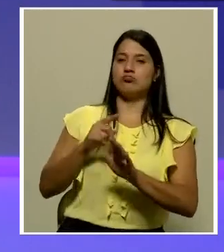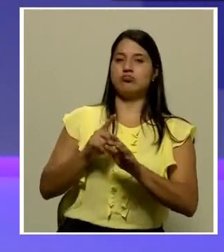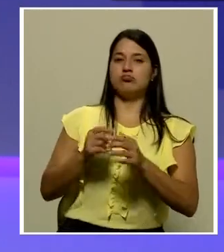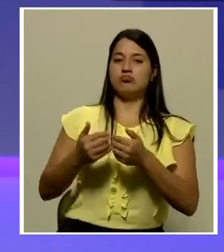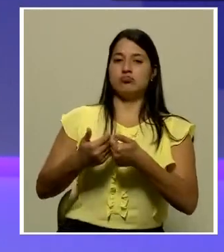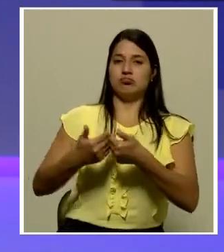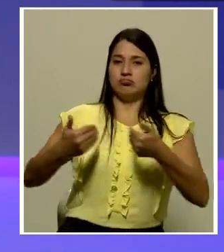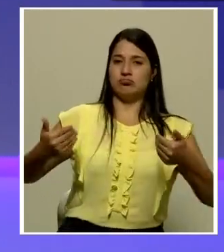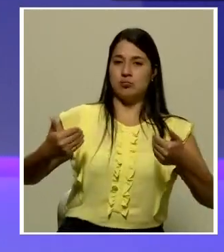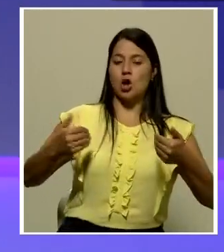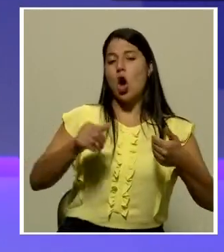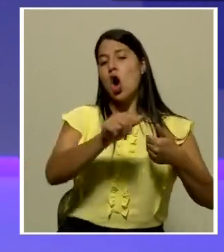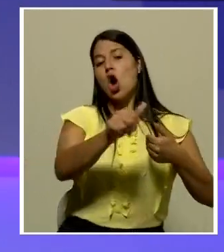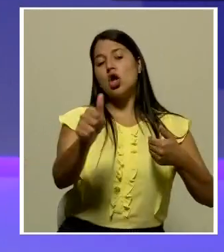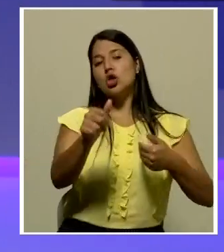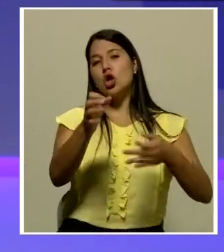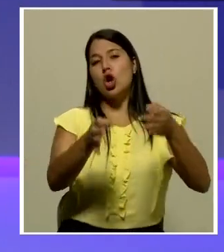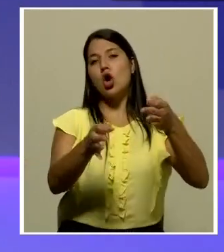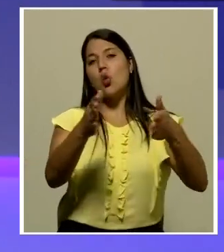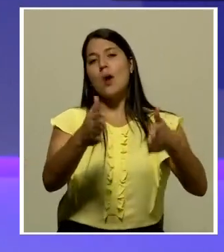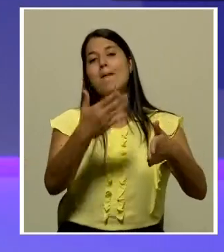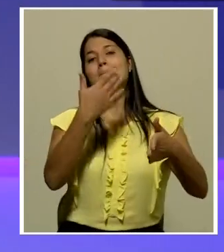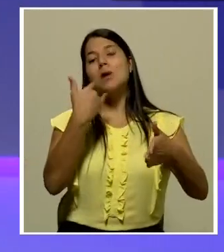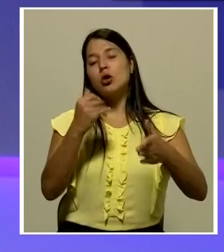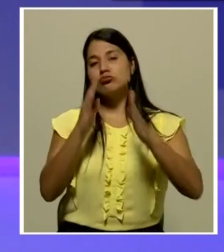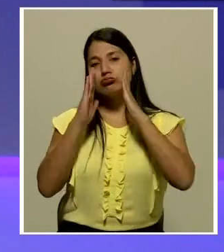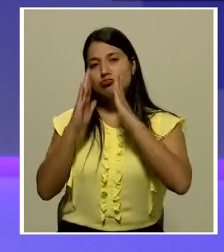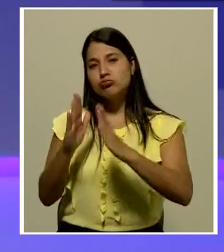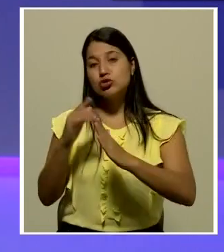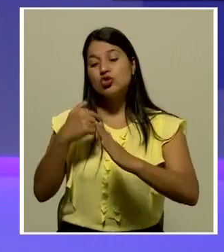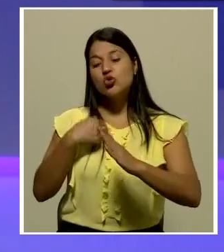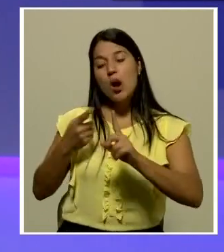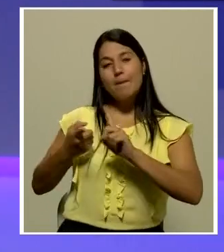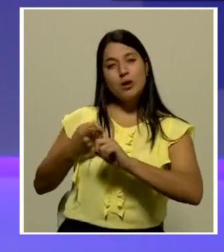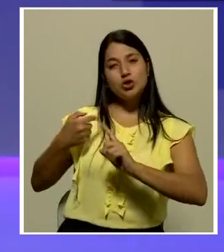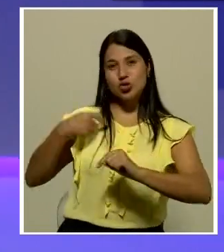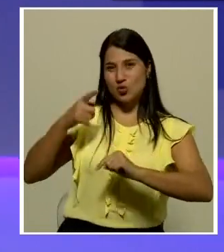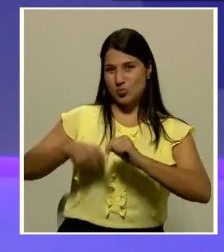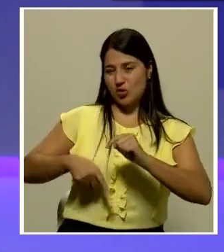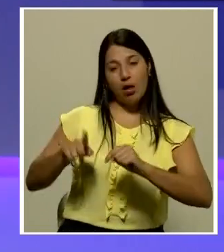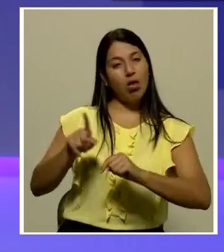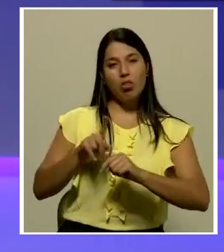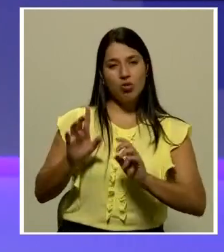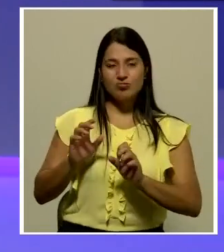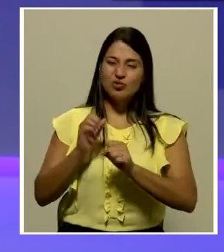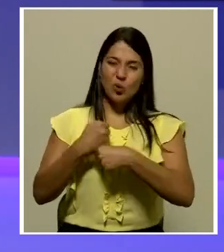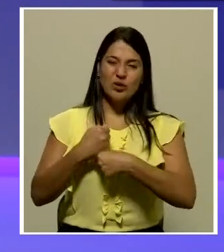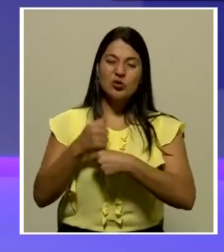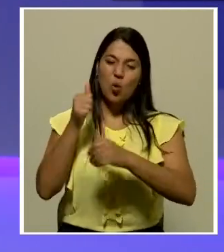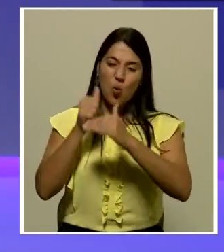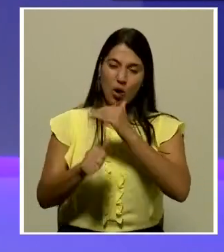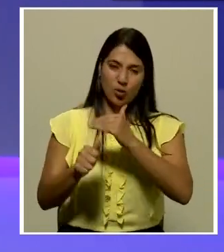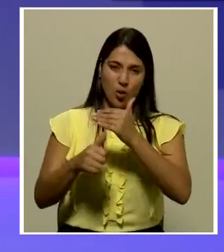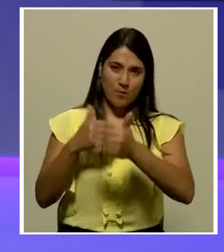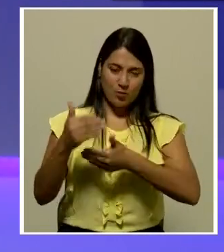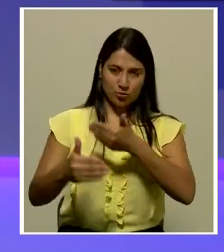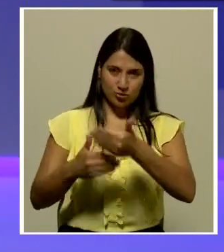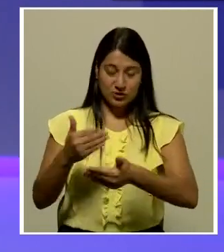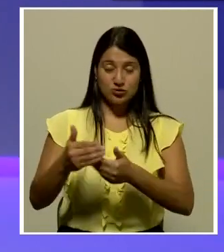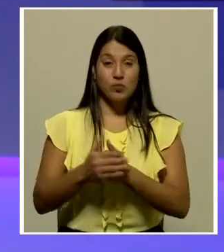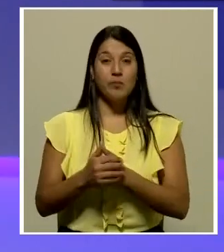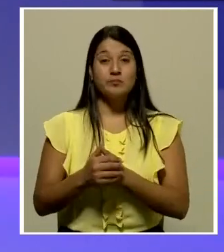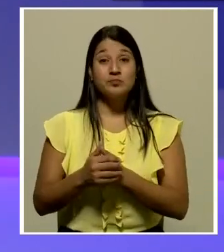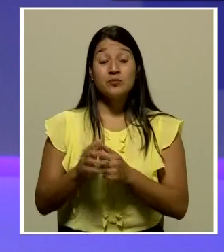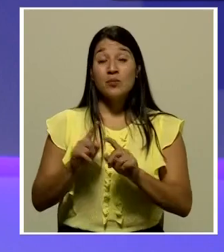bueno, la carrera de don Celso, como usted menciona, pues dio un salto bastante rápido porque